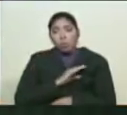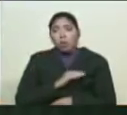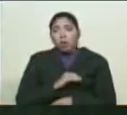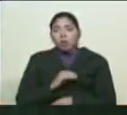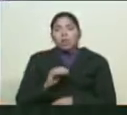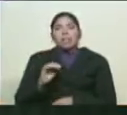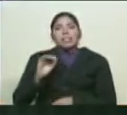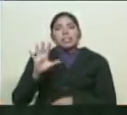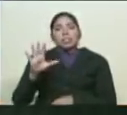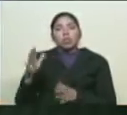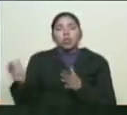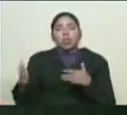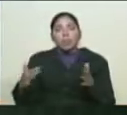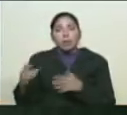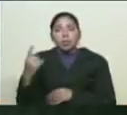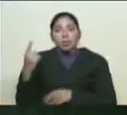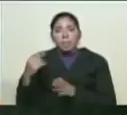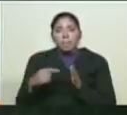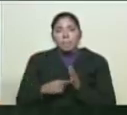5 de marzo del año